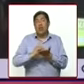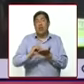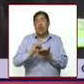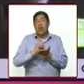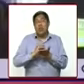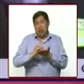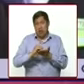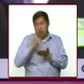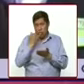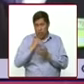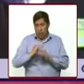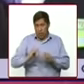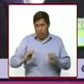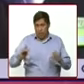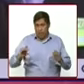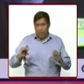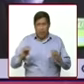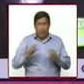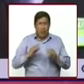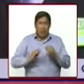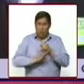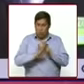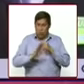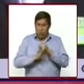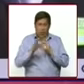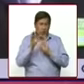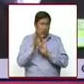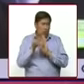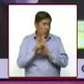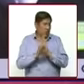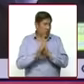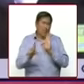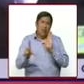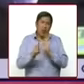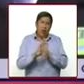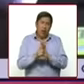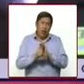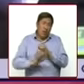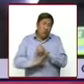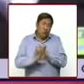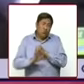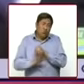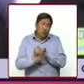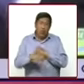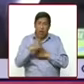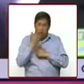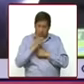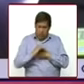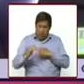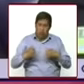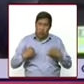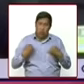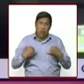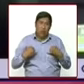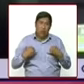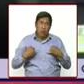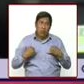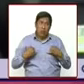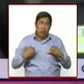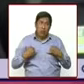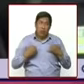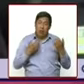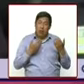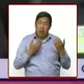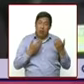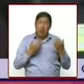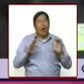establece tanto nuestra Constitución y la ley que resguarda tanto a la niñez y a la adolescencia. ¿Se trasladan a Santa Cruz los